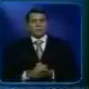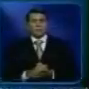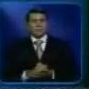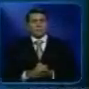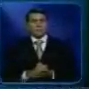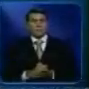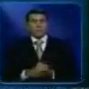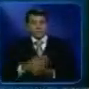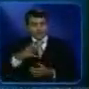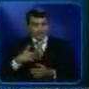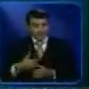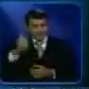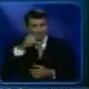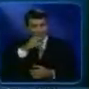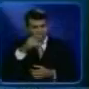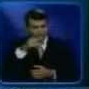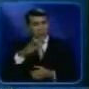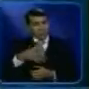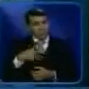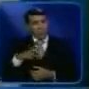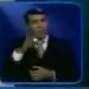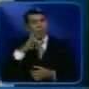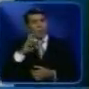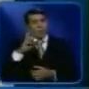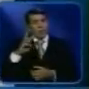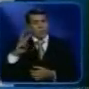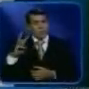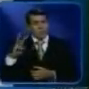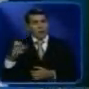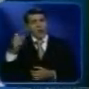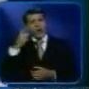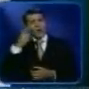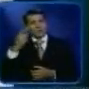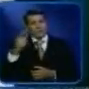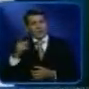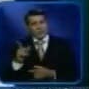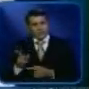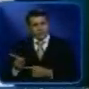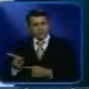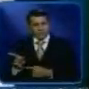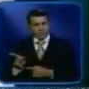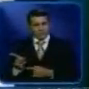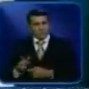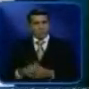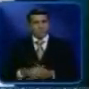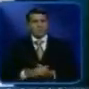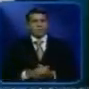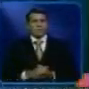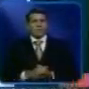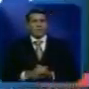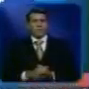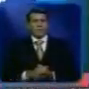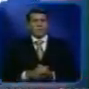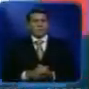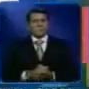Si quiere volver a ver estas informaciones, consulte la página web de El Observador en la dirección que ve en